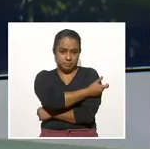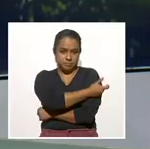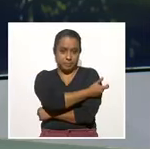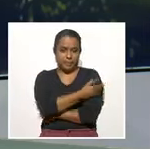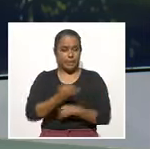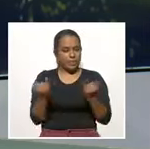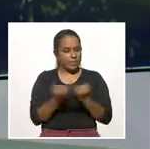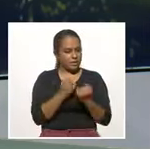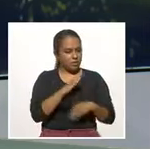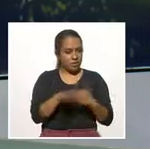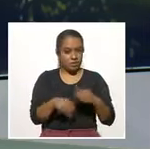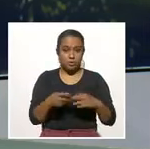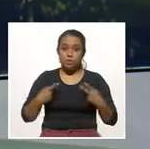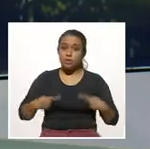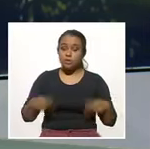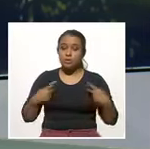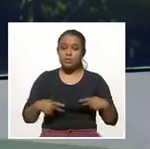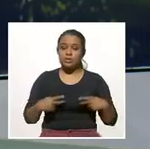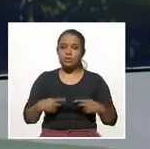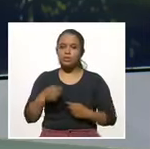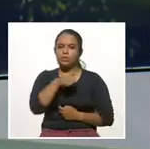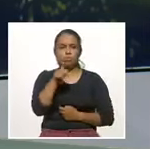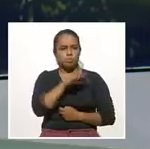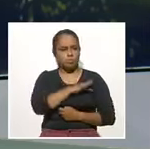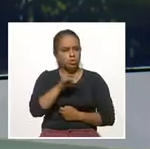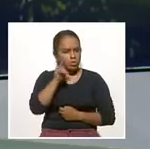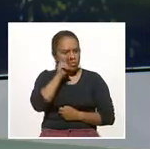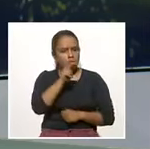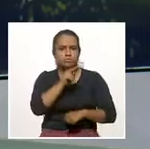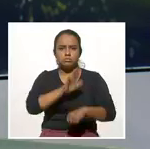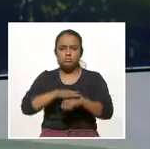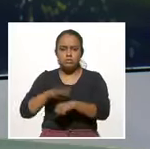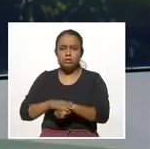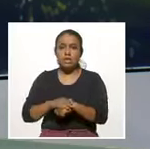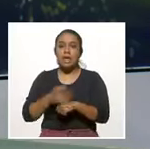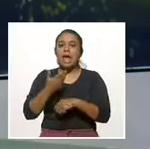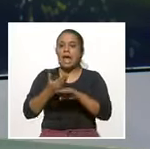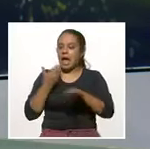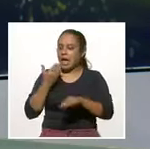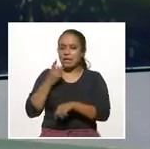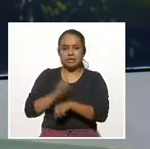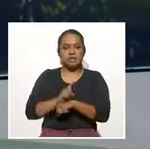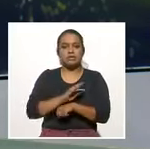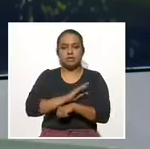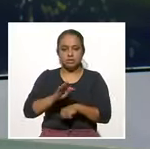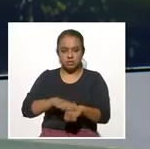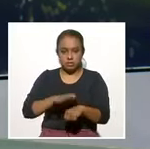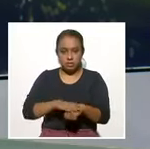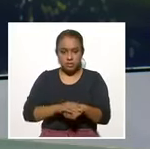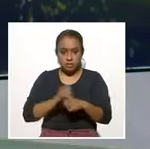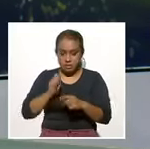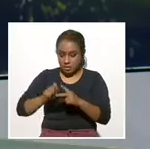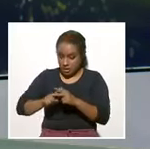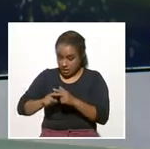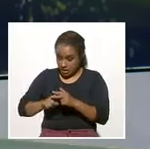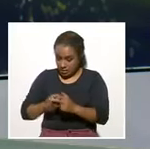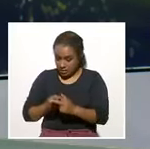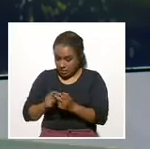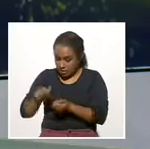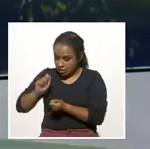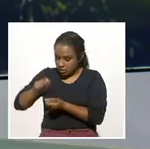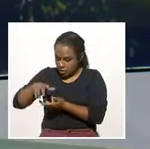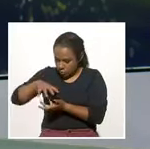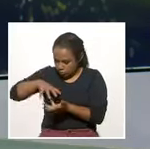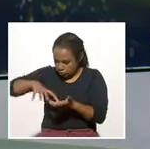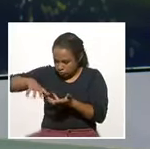la población en general es que pueden ser observados y alertados con días de anticipación, desde que se forma el fenómeno, sí, y saber